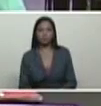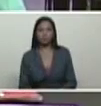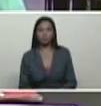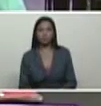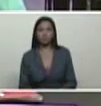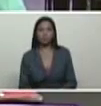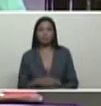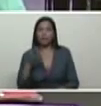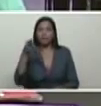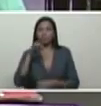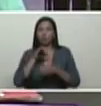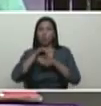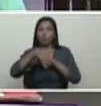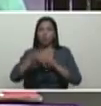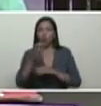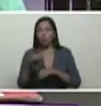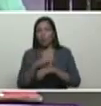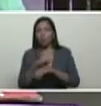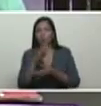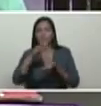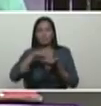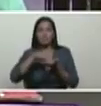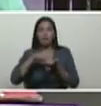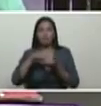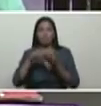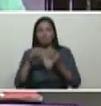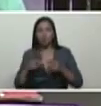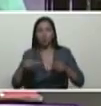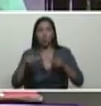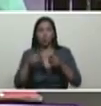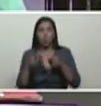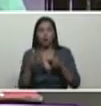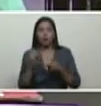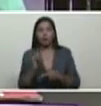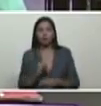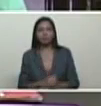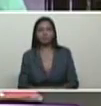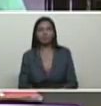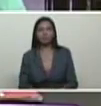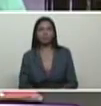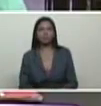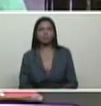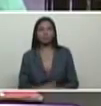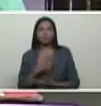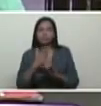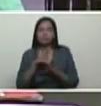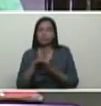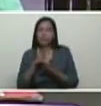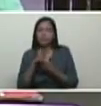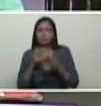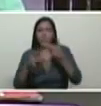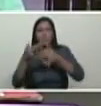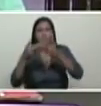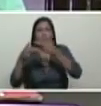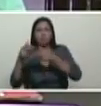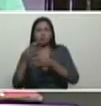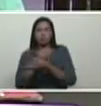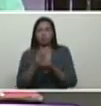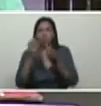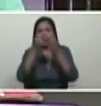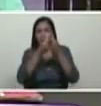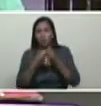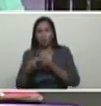Héctor Rodríguez, gobernador del estado Miranda, está en todas las jugadas siempre. Siempre. En infraestructura, en